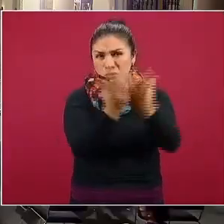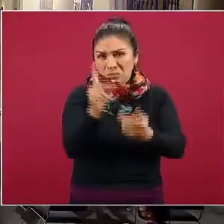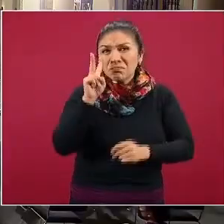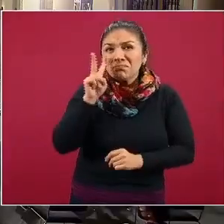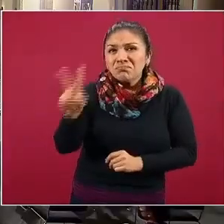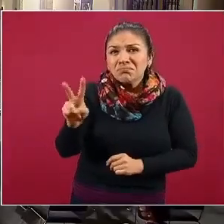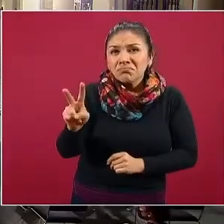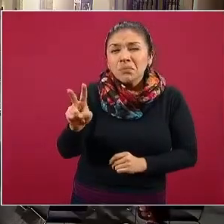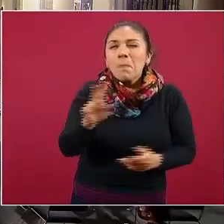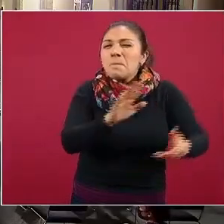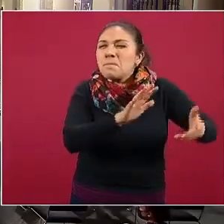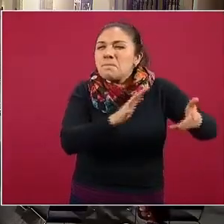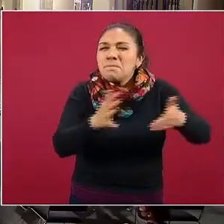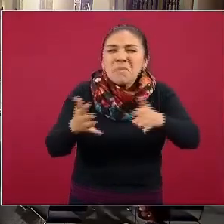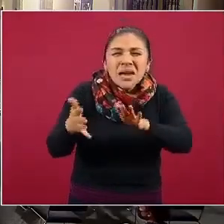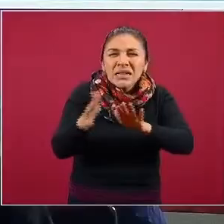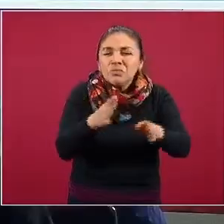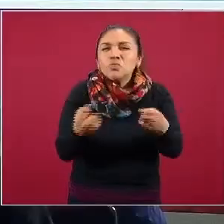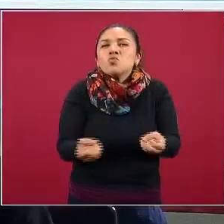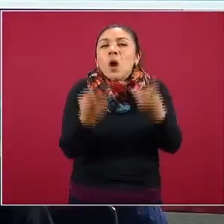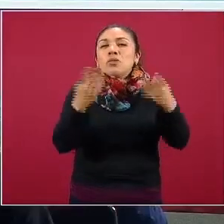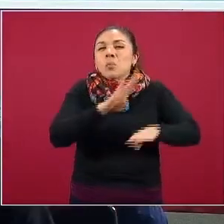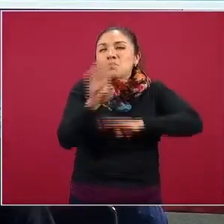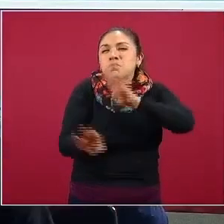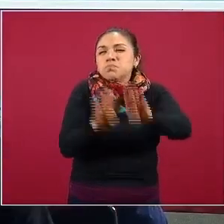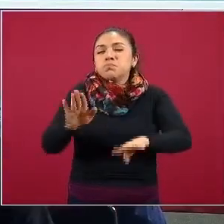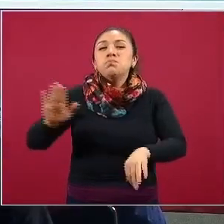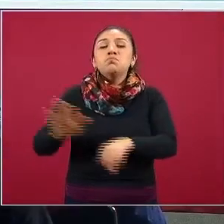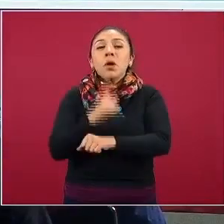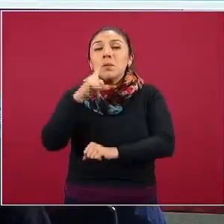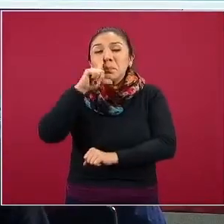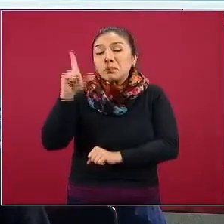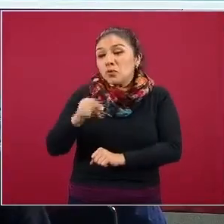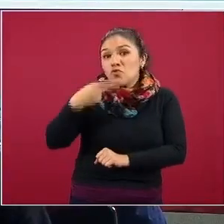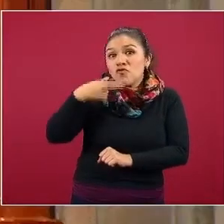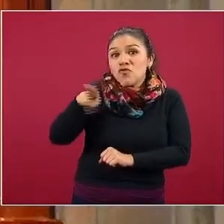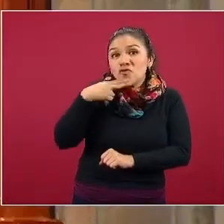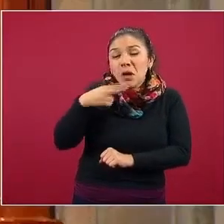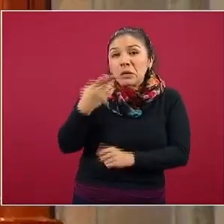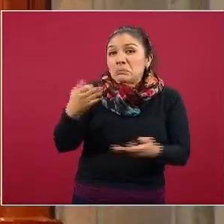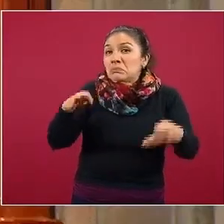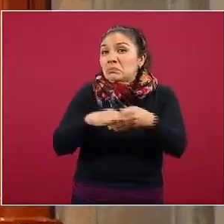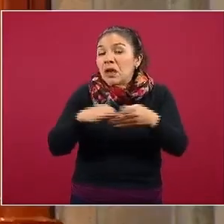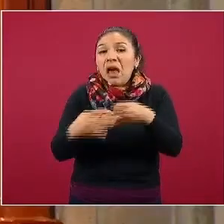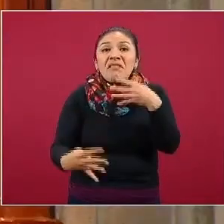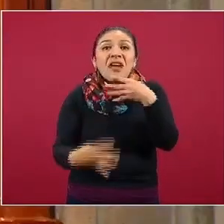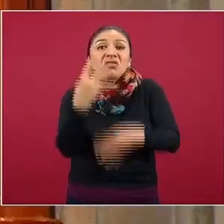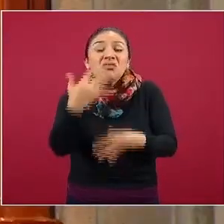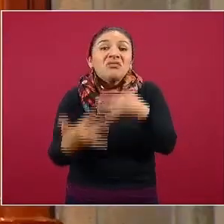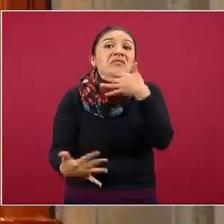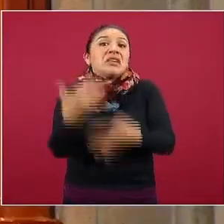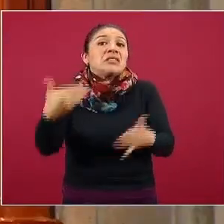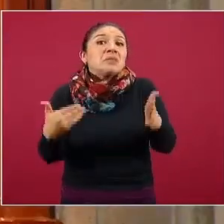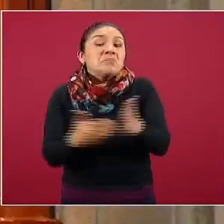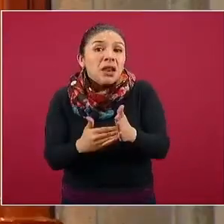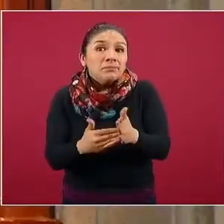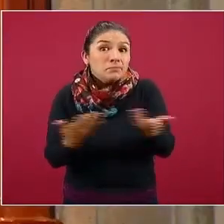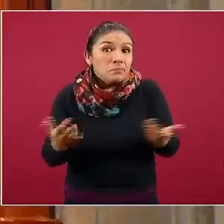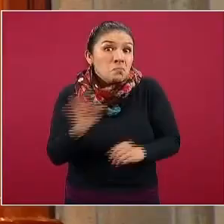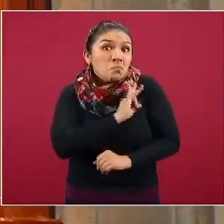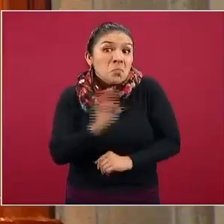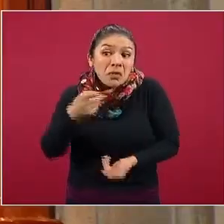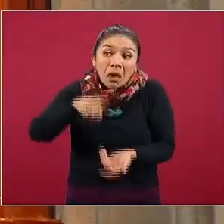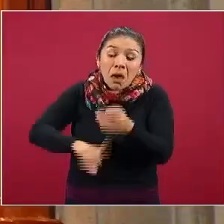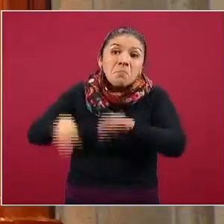ustedes, conservadoramente el número de muertes diarias a causa del tabaquismo es de cuando menos 14,000 o 15,000 y podrían